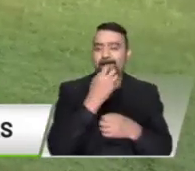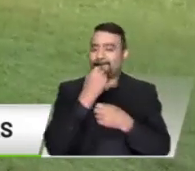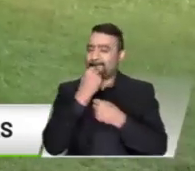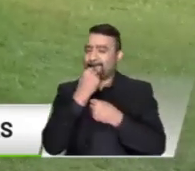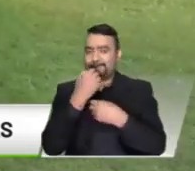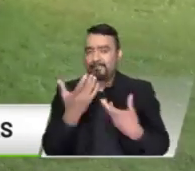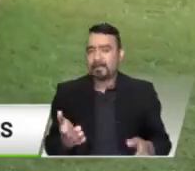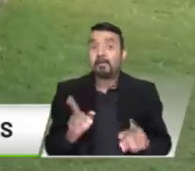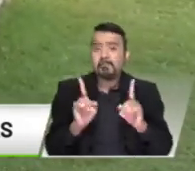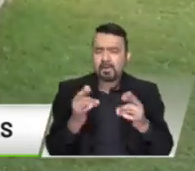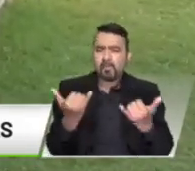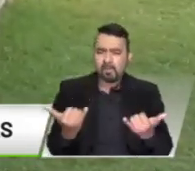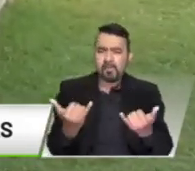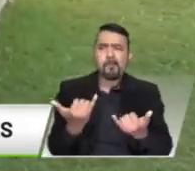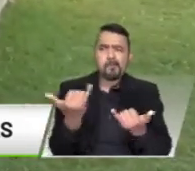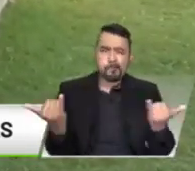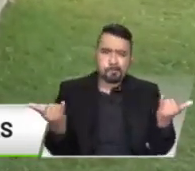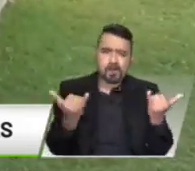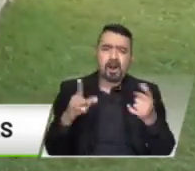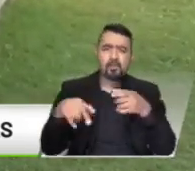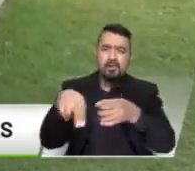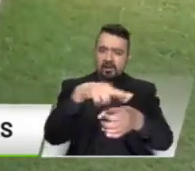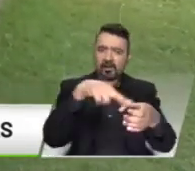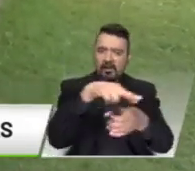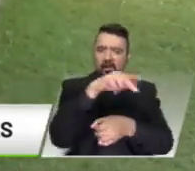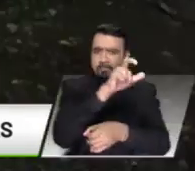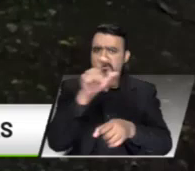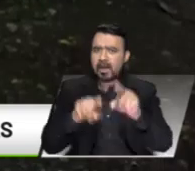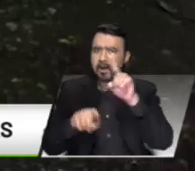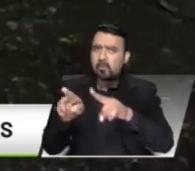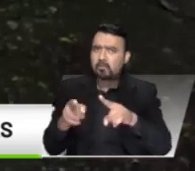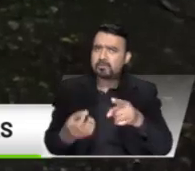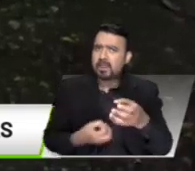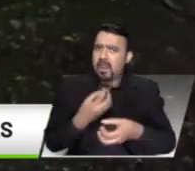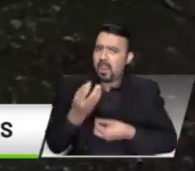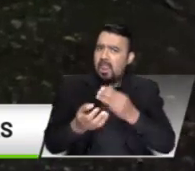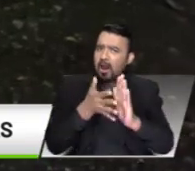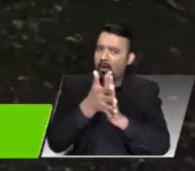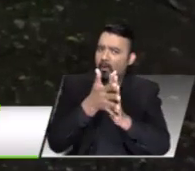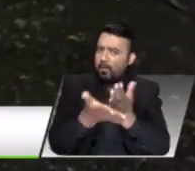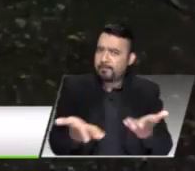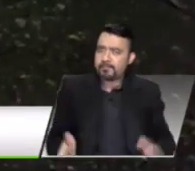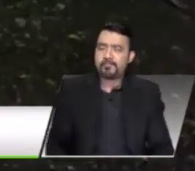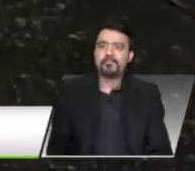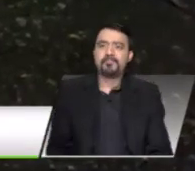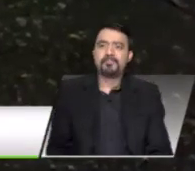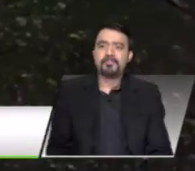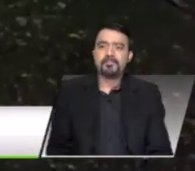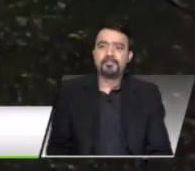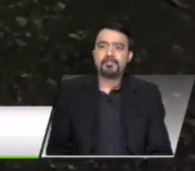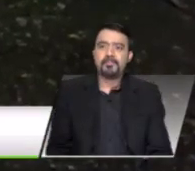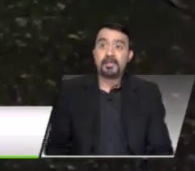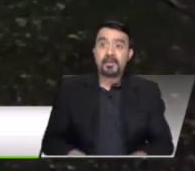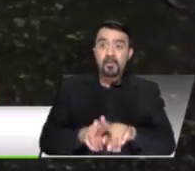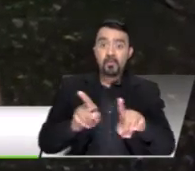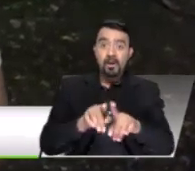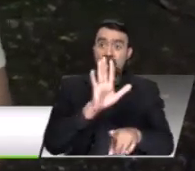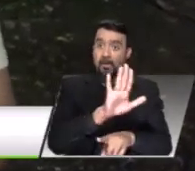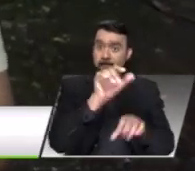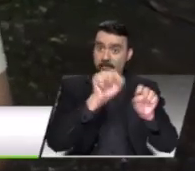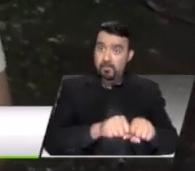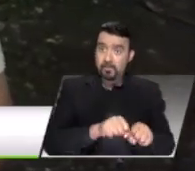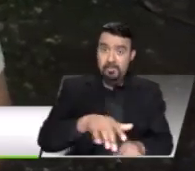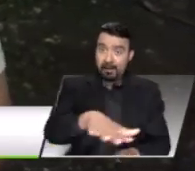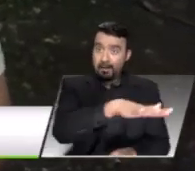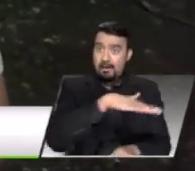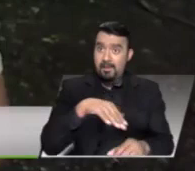región sí se pronunciaron sobre esta idea que aún está en el aire. Es una gran oportunidad para la subregión del occidente.